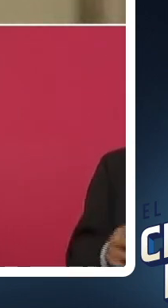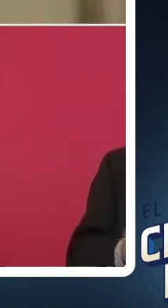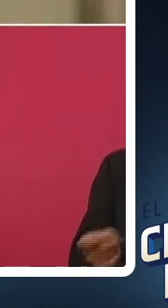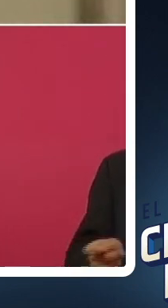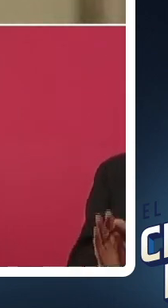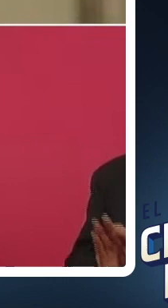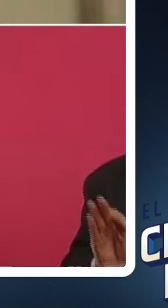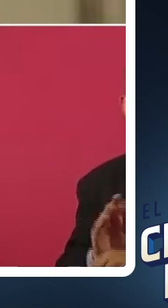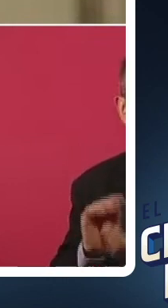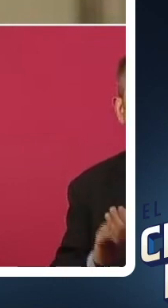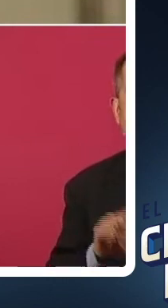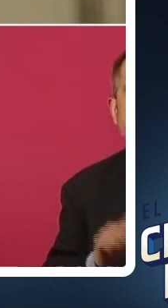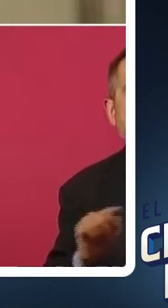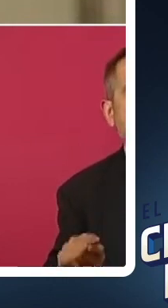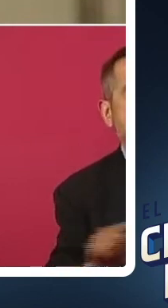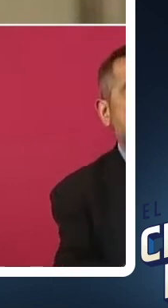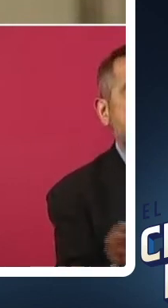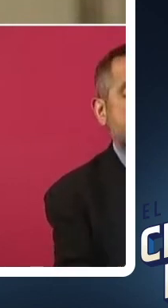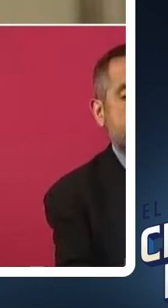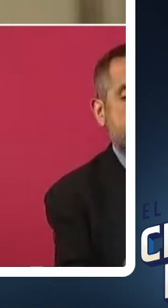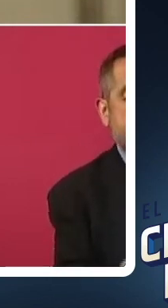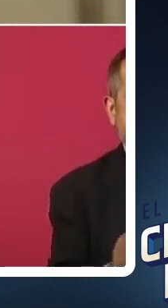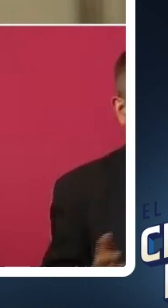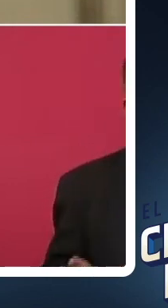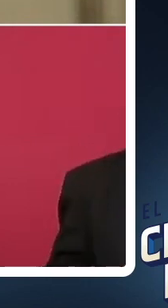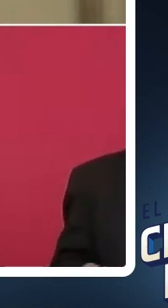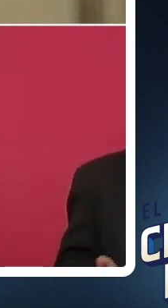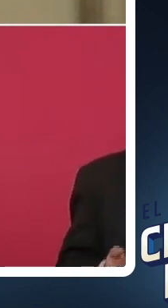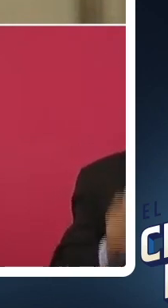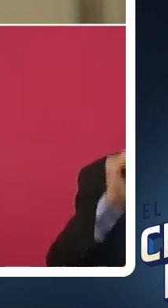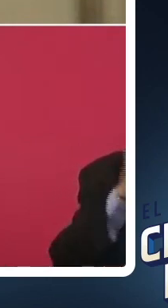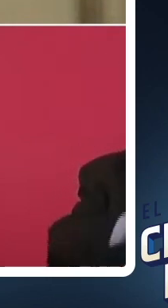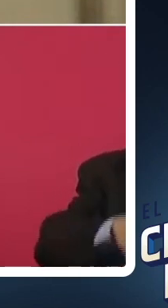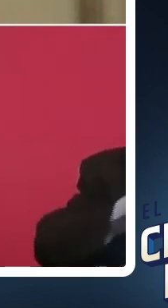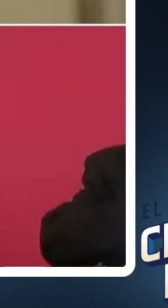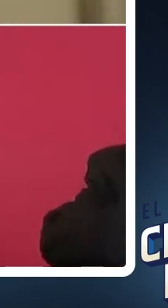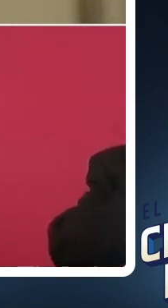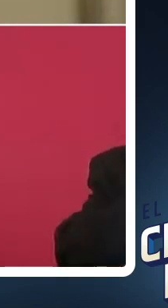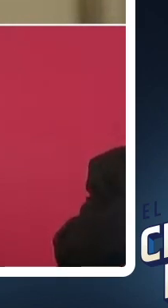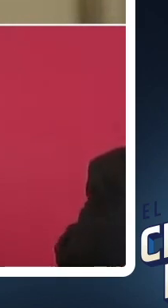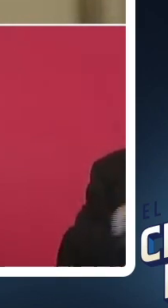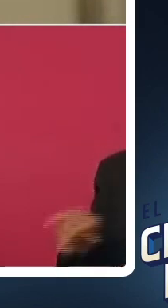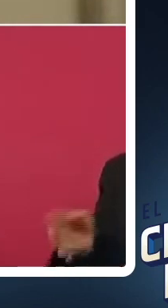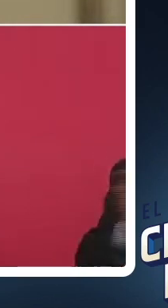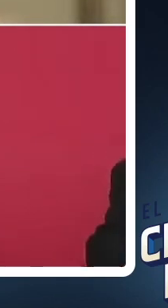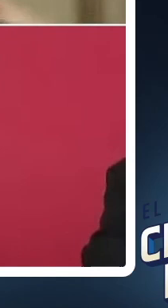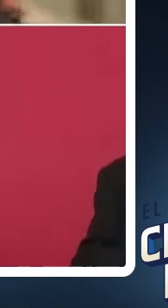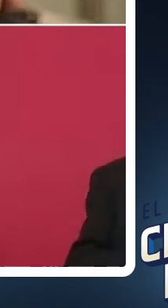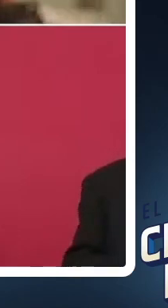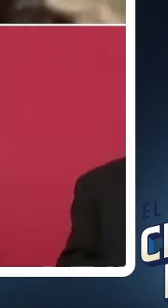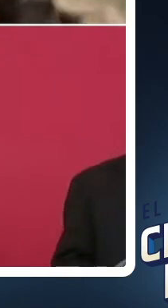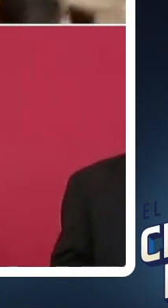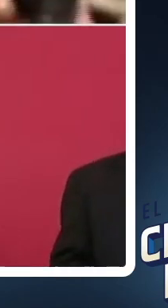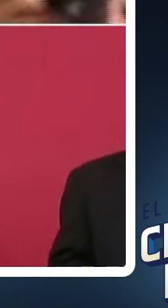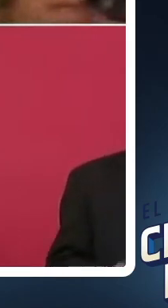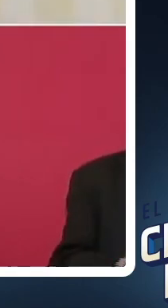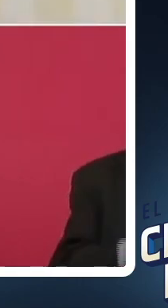privilegios de las élites, así como para defender prácticas corruptas. En fin, se ha